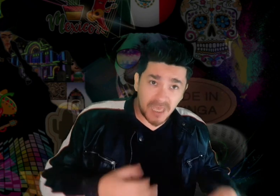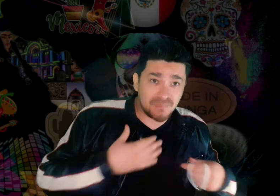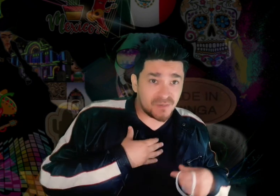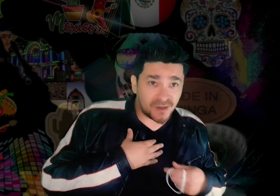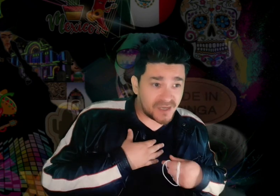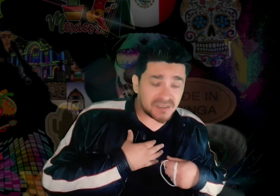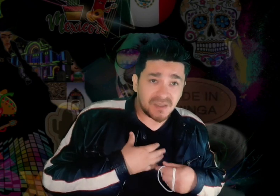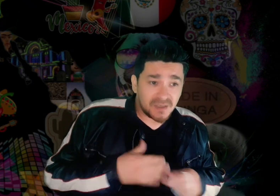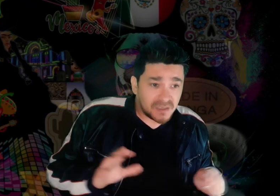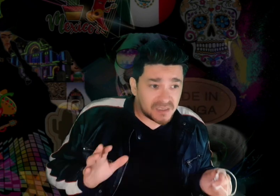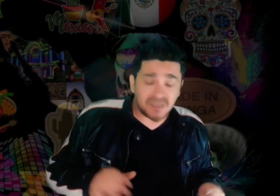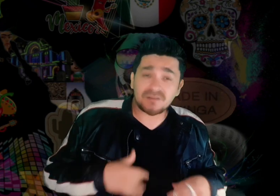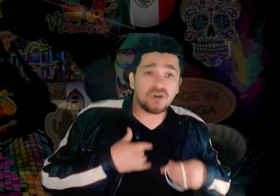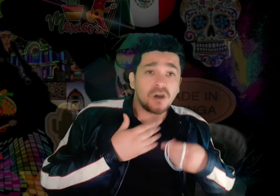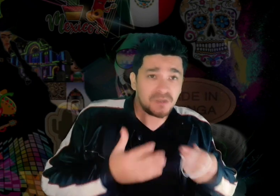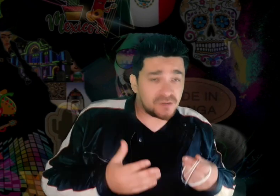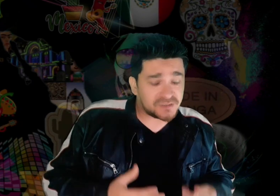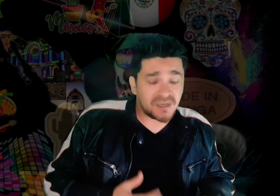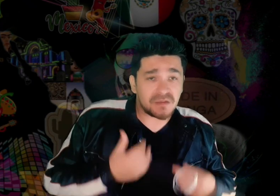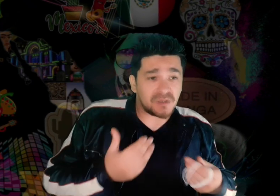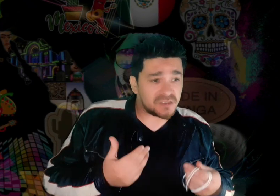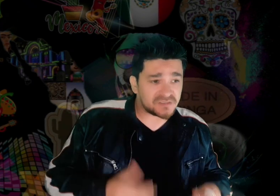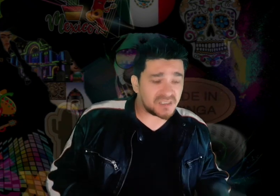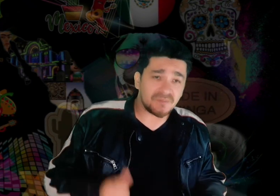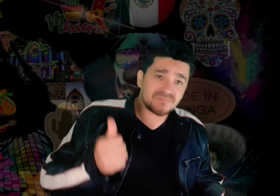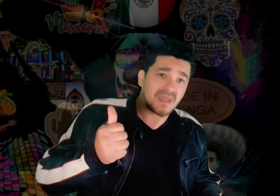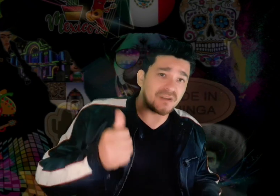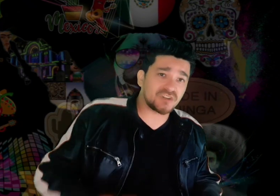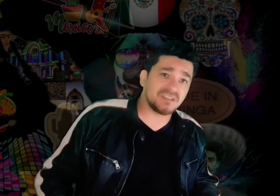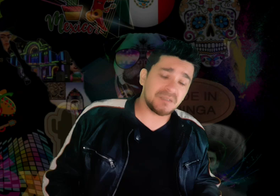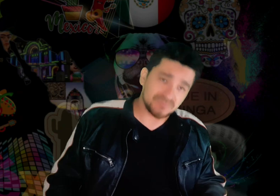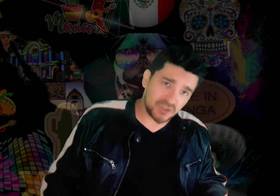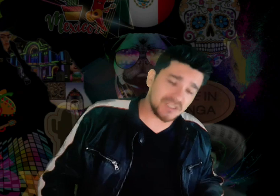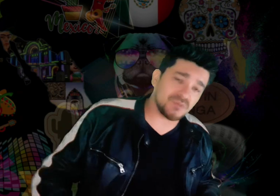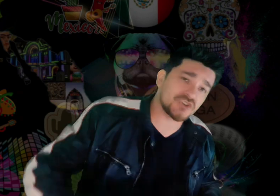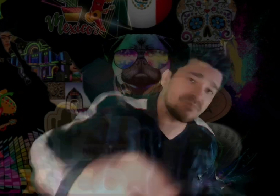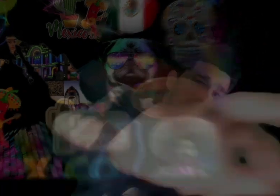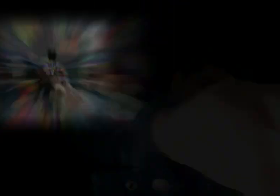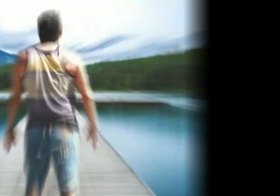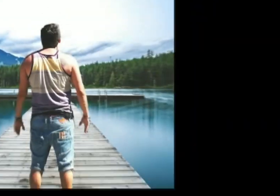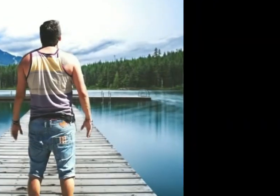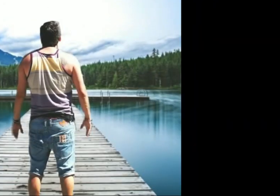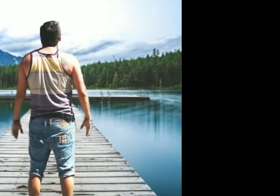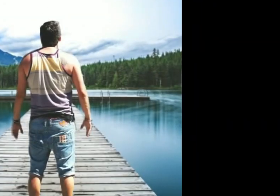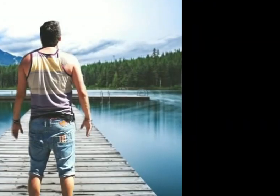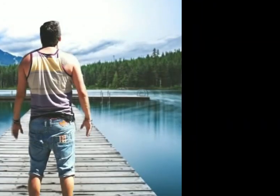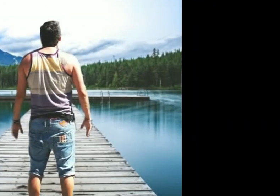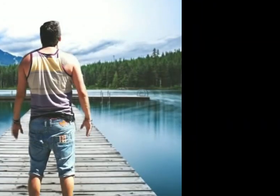es mi verdad, y lo que opinan ustedes, bienvenido sea. Abrazo, gente, se los quiere mucho.